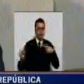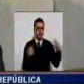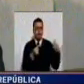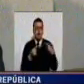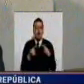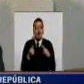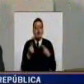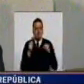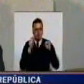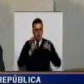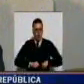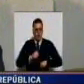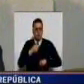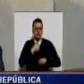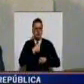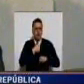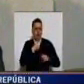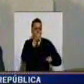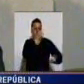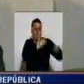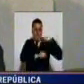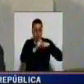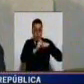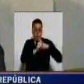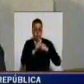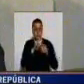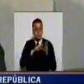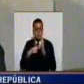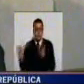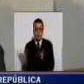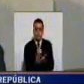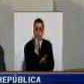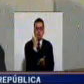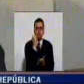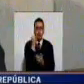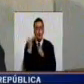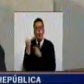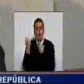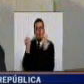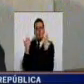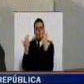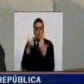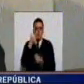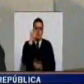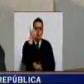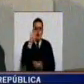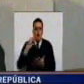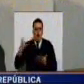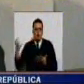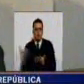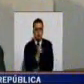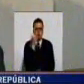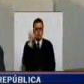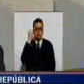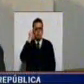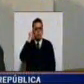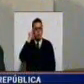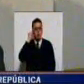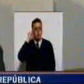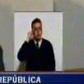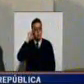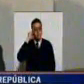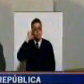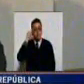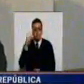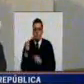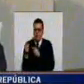permitirá vender a un precio beneficioso para el país. Una competencia fuerte por la subasta para alcanzar un precio beneficioso para